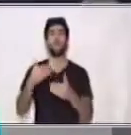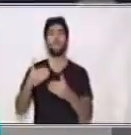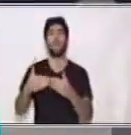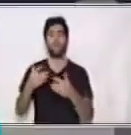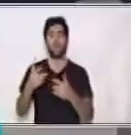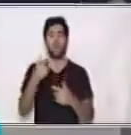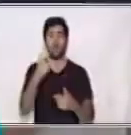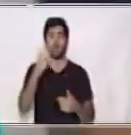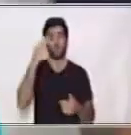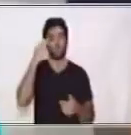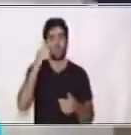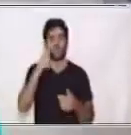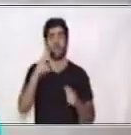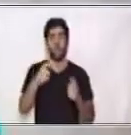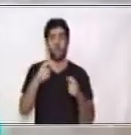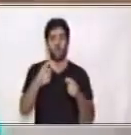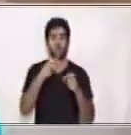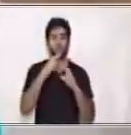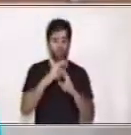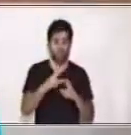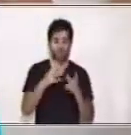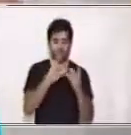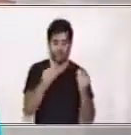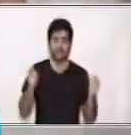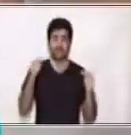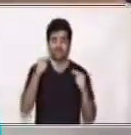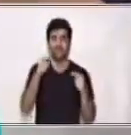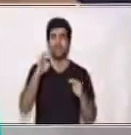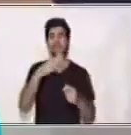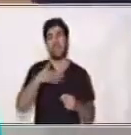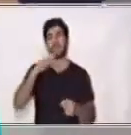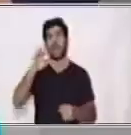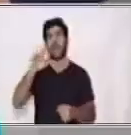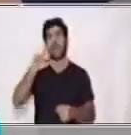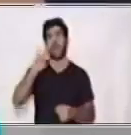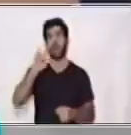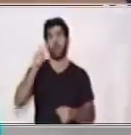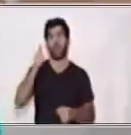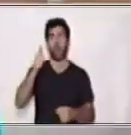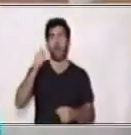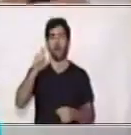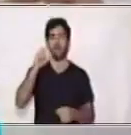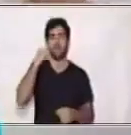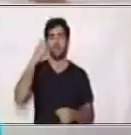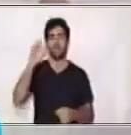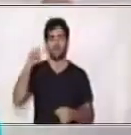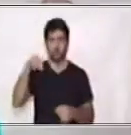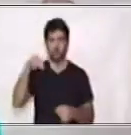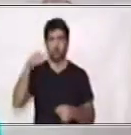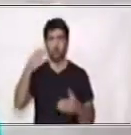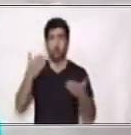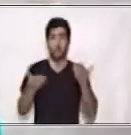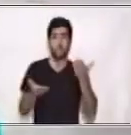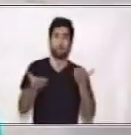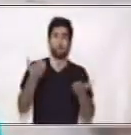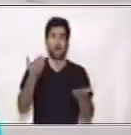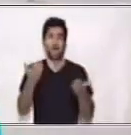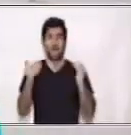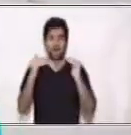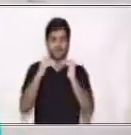es ecuaciones balanceadas, con la incógnita de un lado y con las cantidades conocidas del